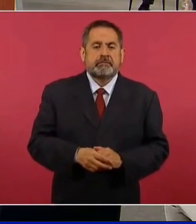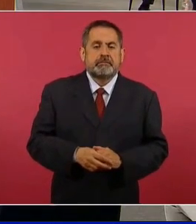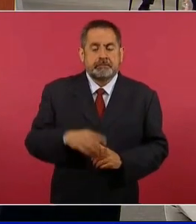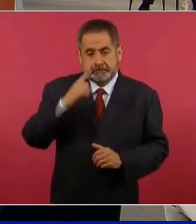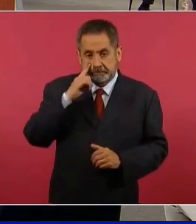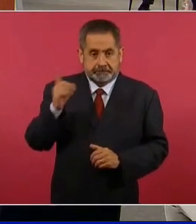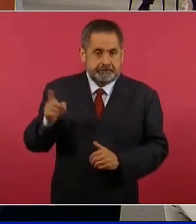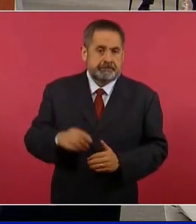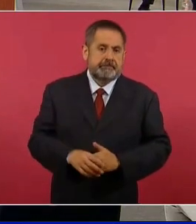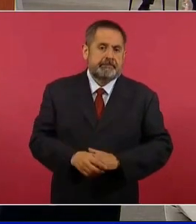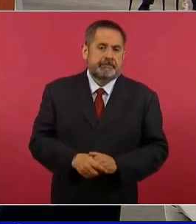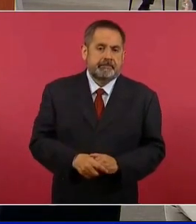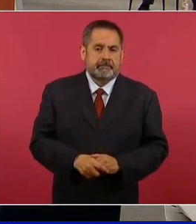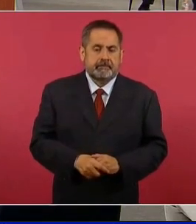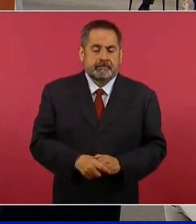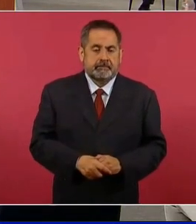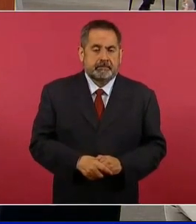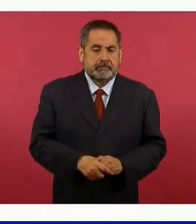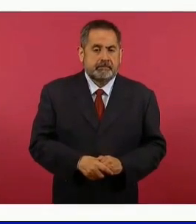Miren,